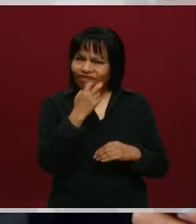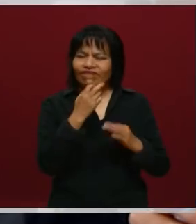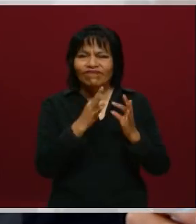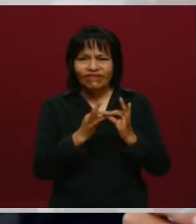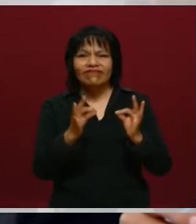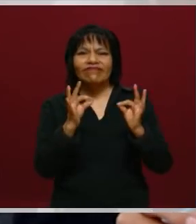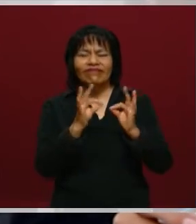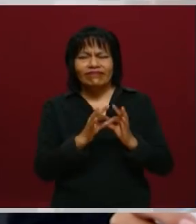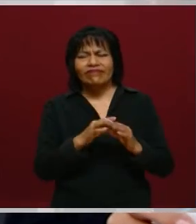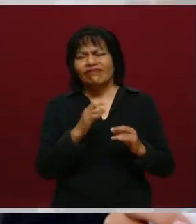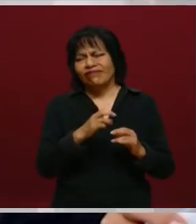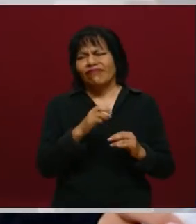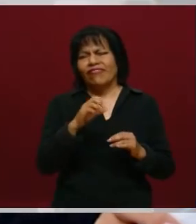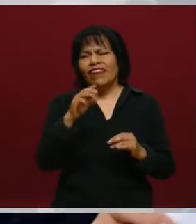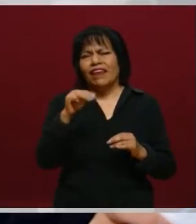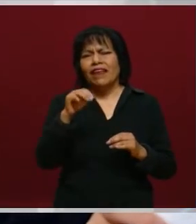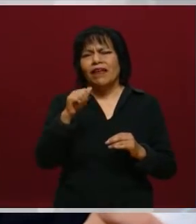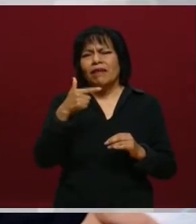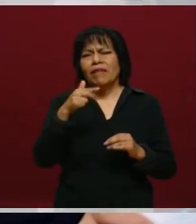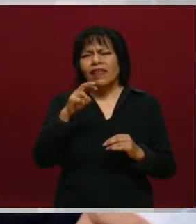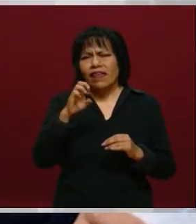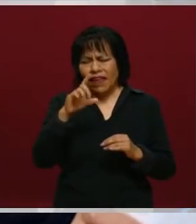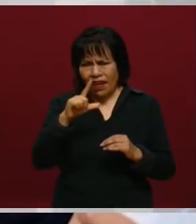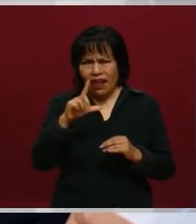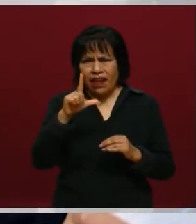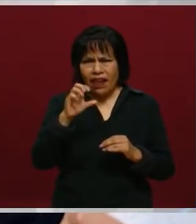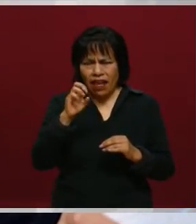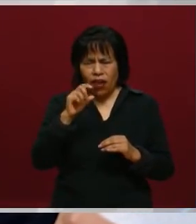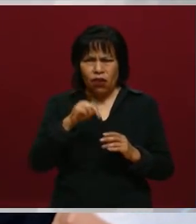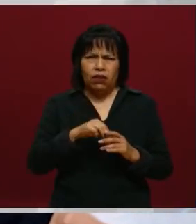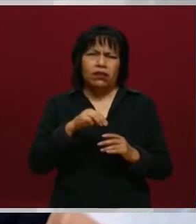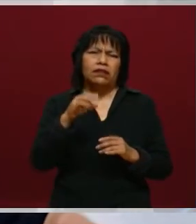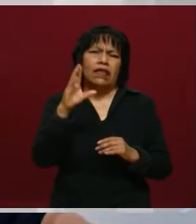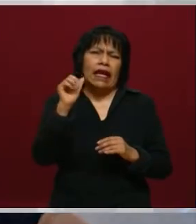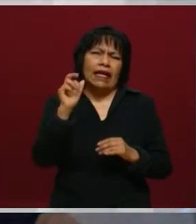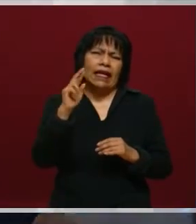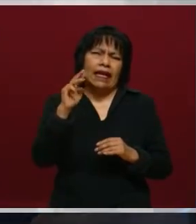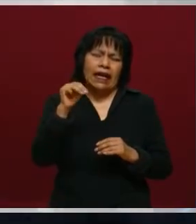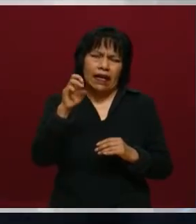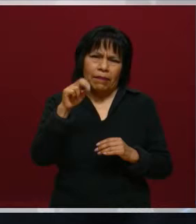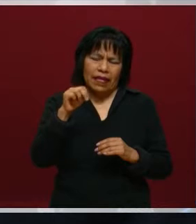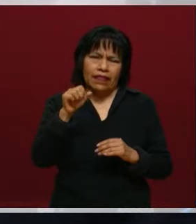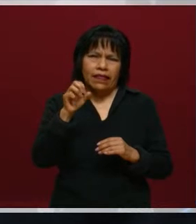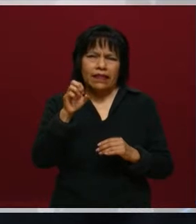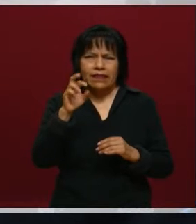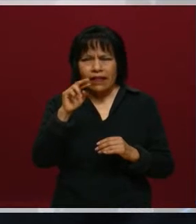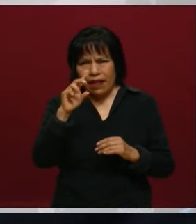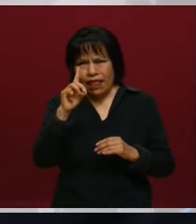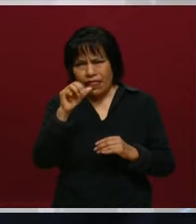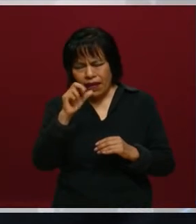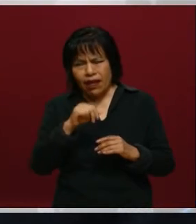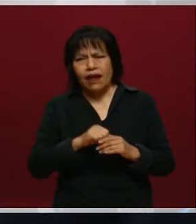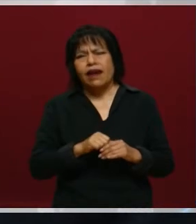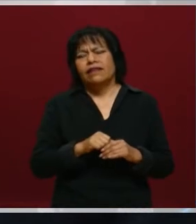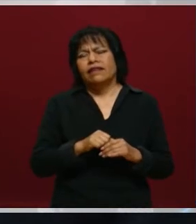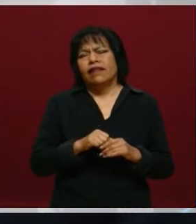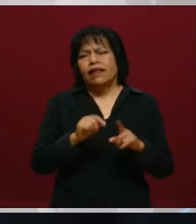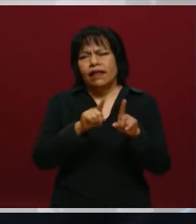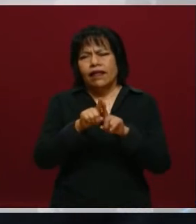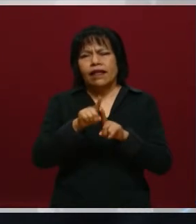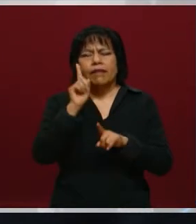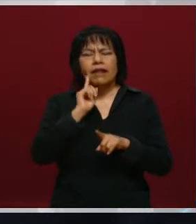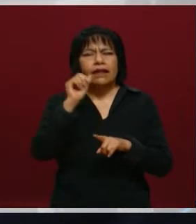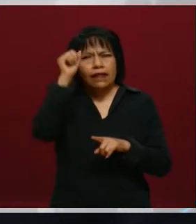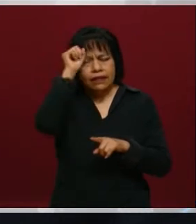miguel león-portilla pero hasta luego maría del carmen serdán alatriste luego está natalia alia mariano matamoros